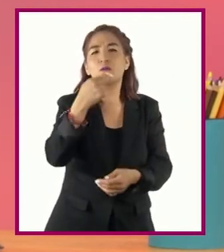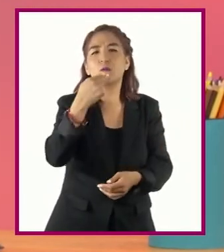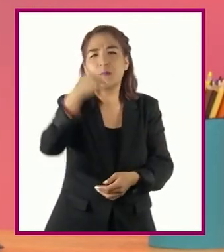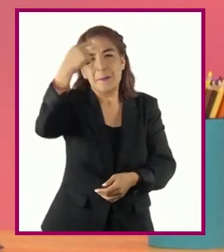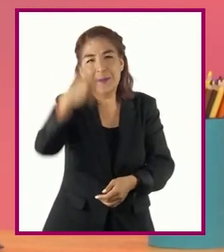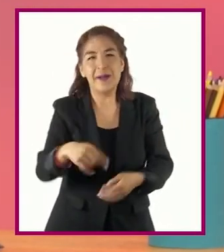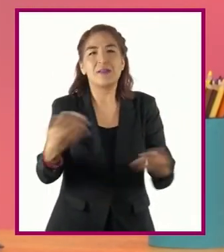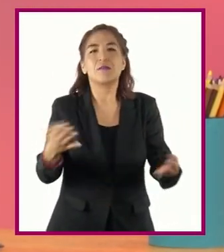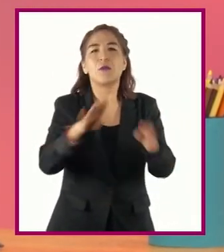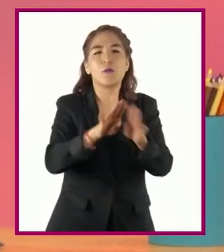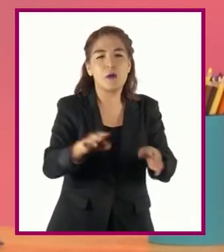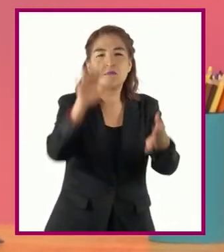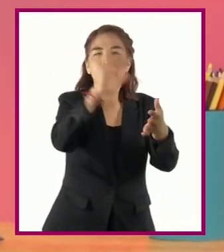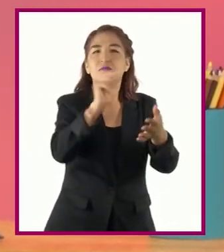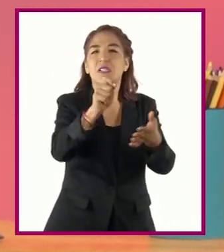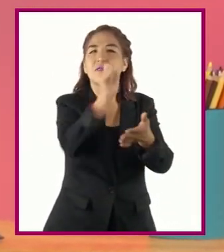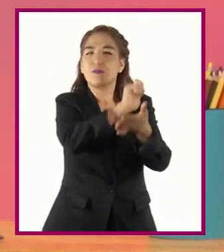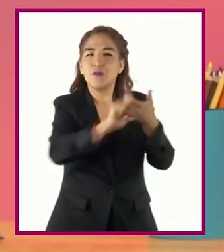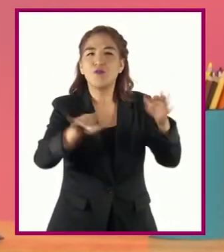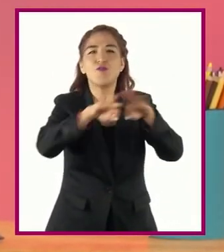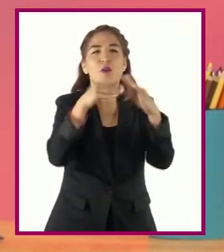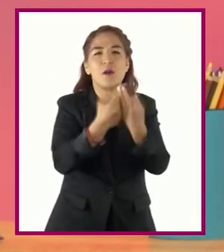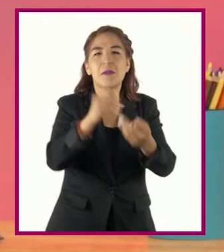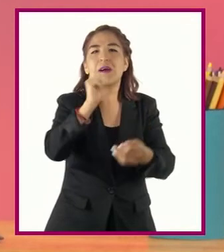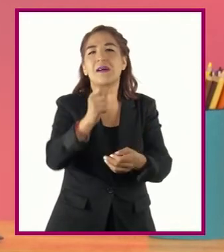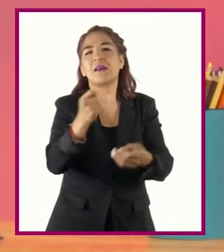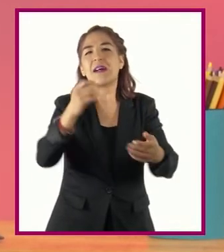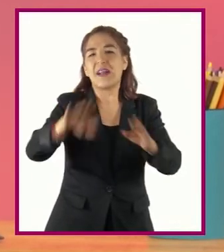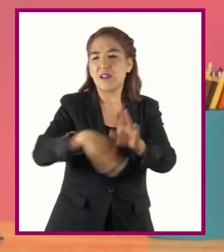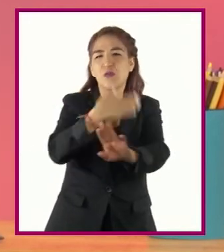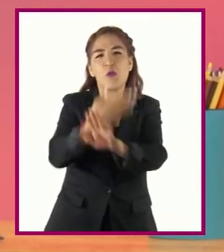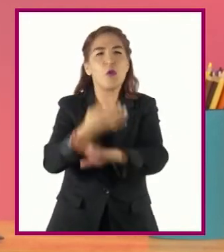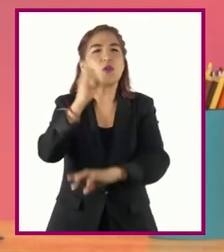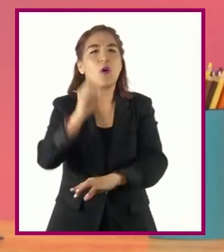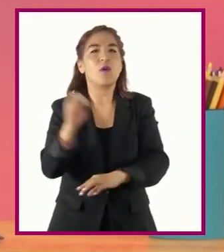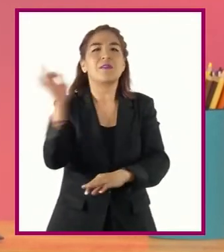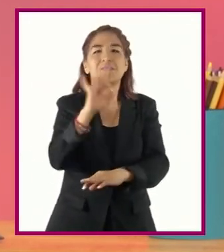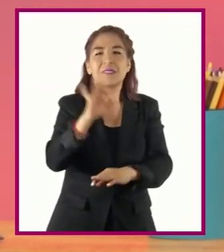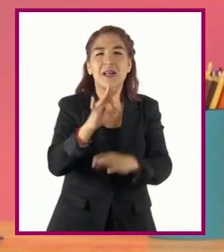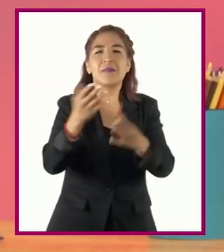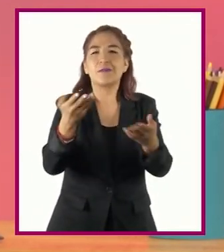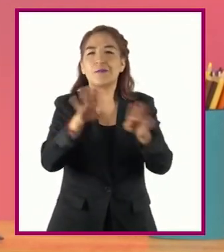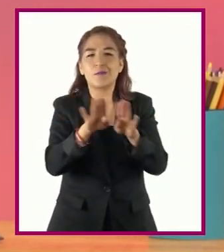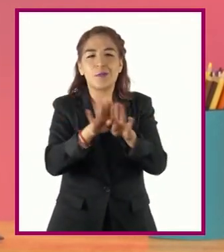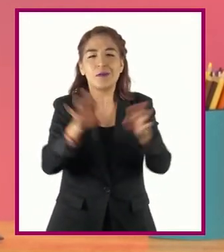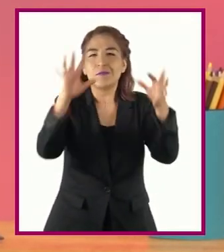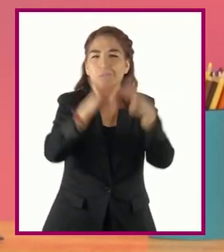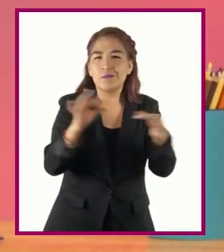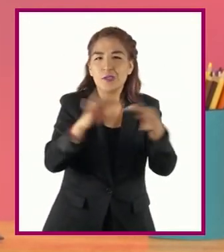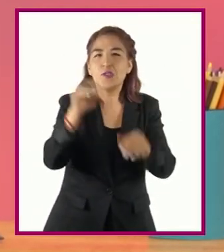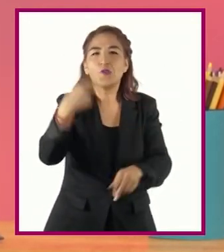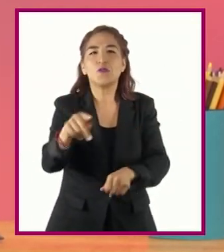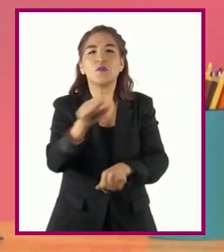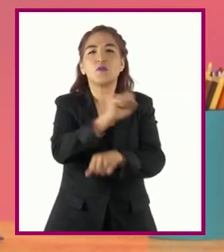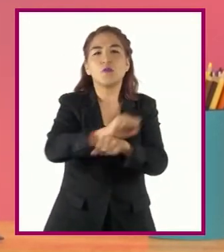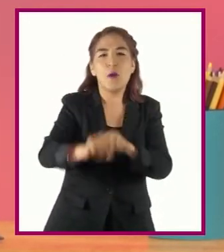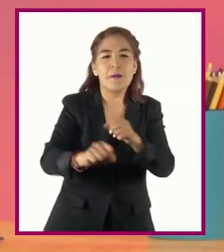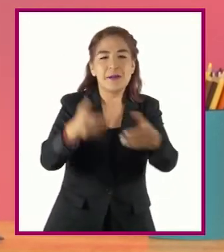incorporar al discurso nuevos elementos que van en contra o al menos matizan de cierto modo lo